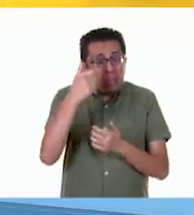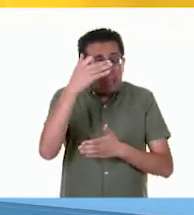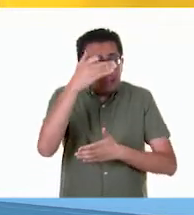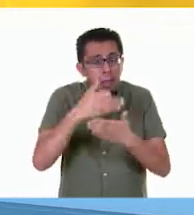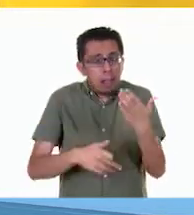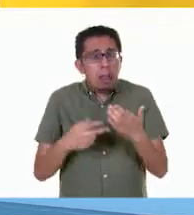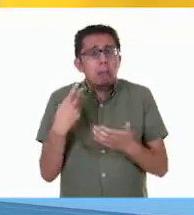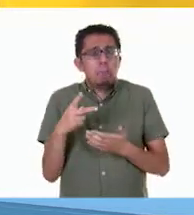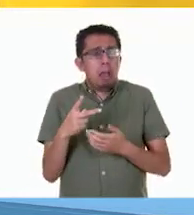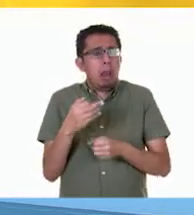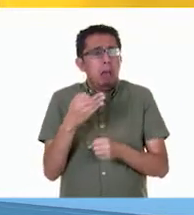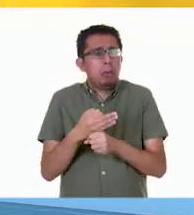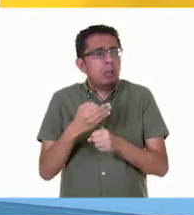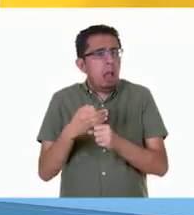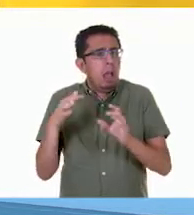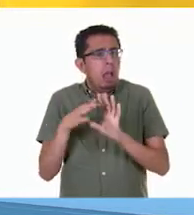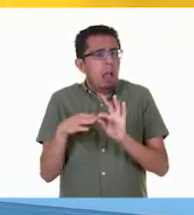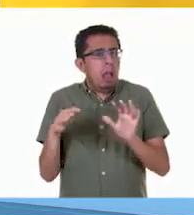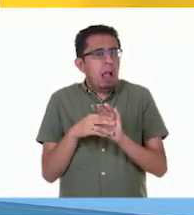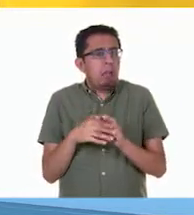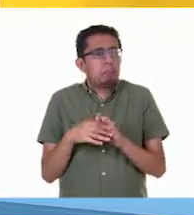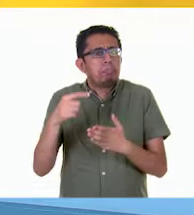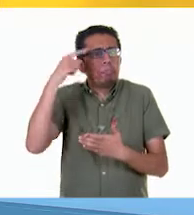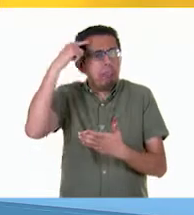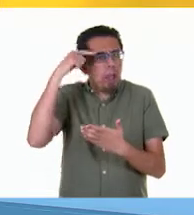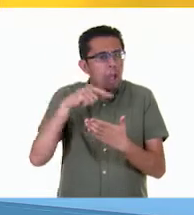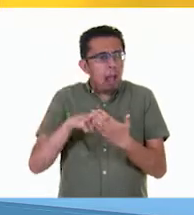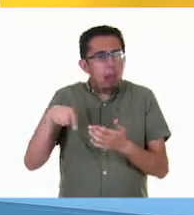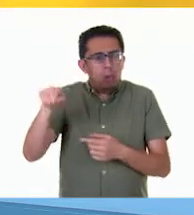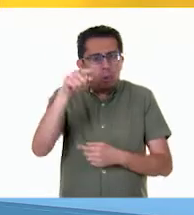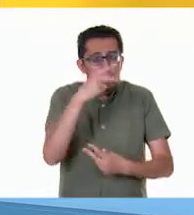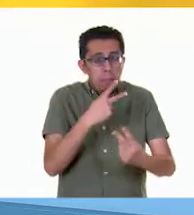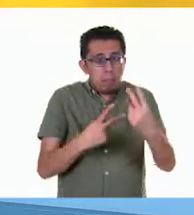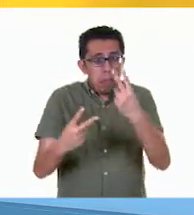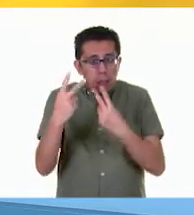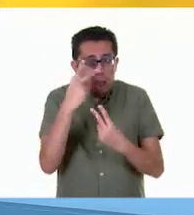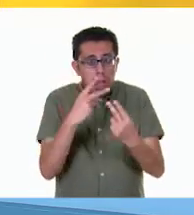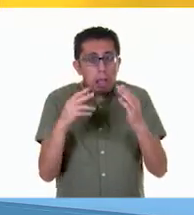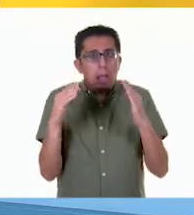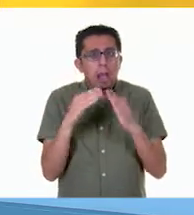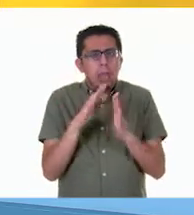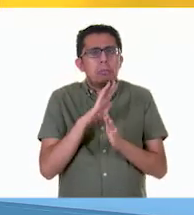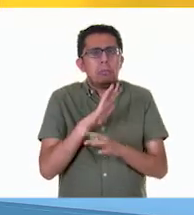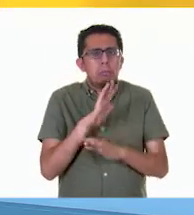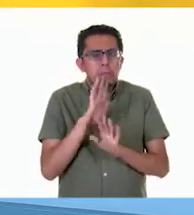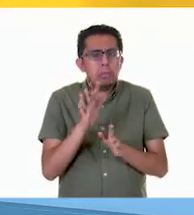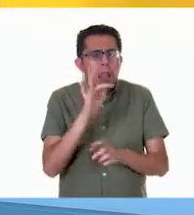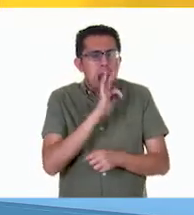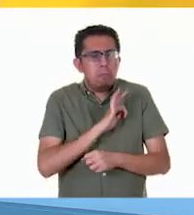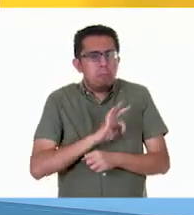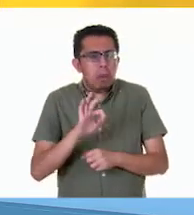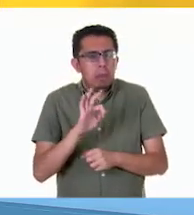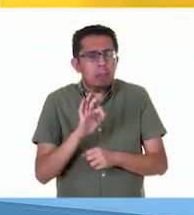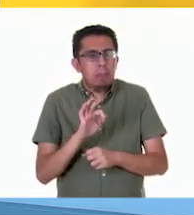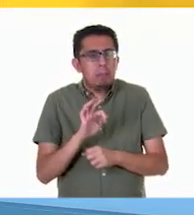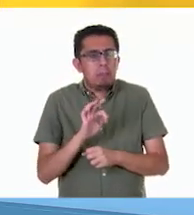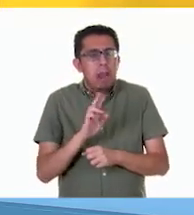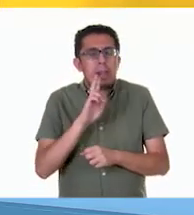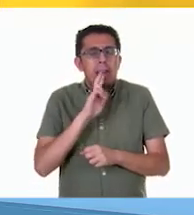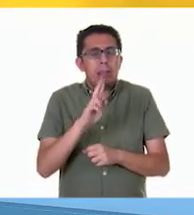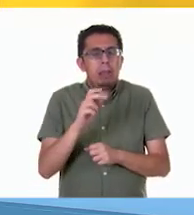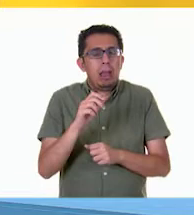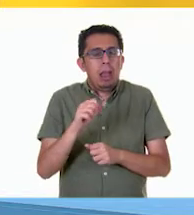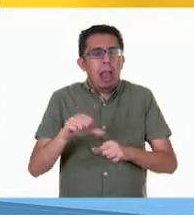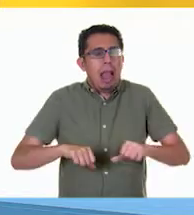visto hasta aquí, considero que quienes nos ven desde sus casas tienen ya las herramientas suficientes para resolver toda la